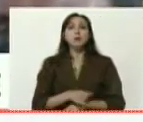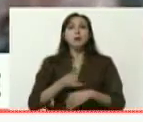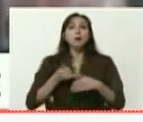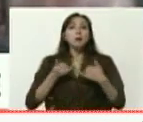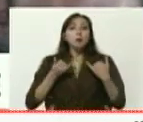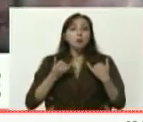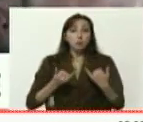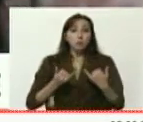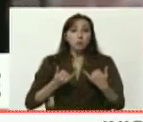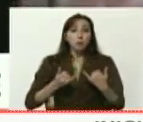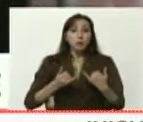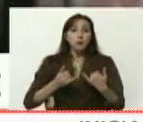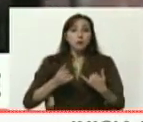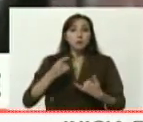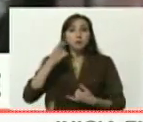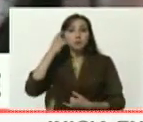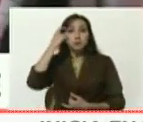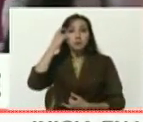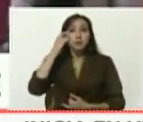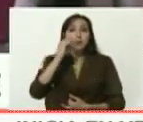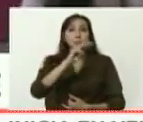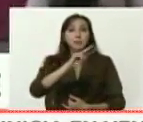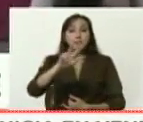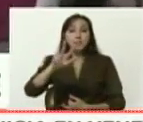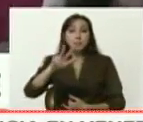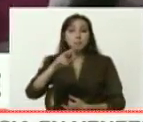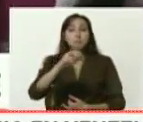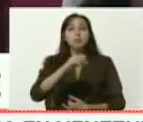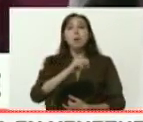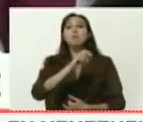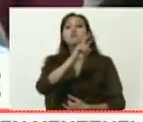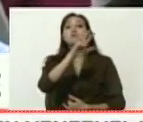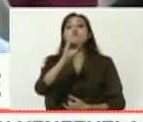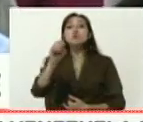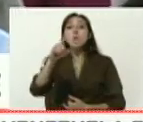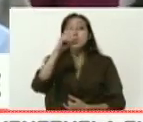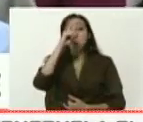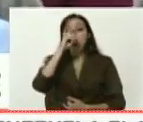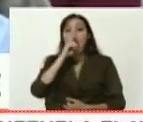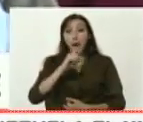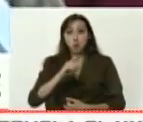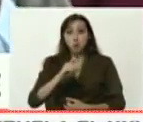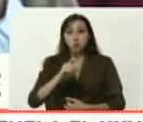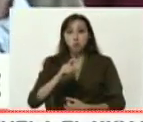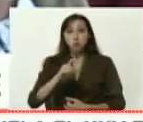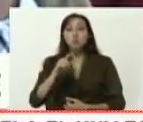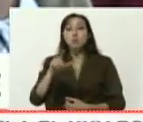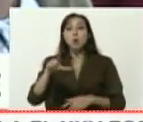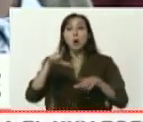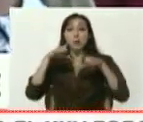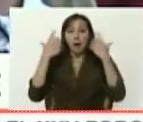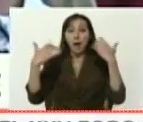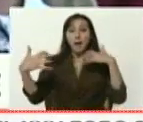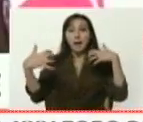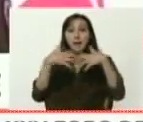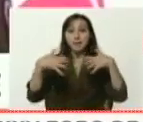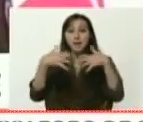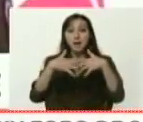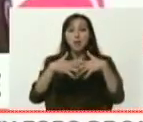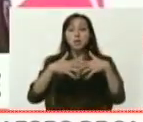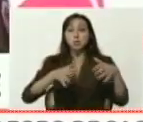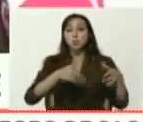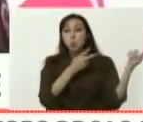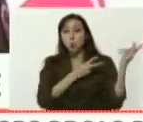25 estamos de bicentenario. La batalla de Pantano de Vargas nos invita a seguir